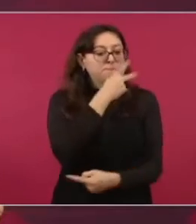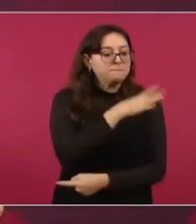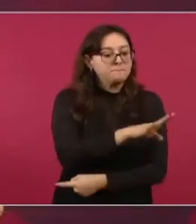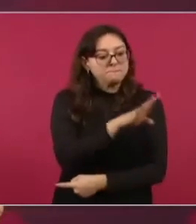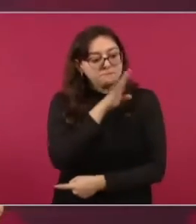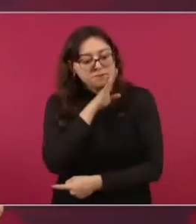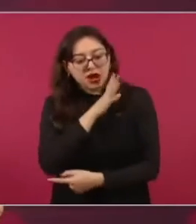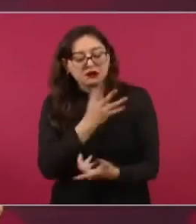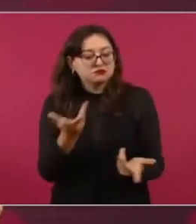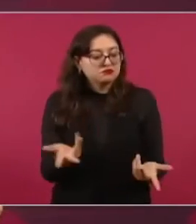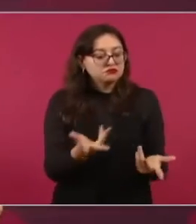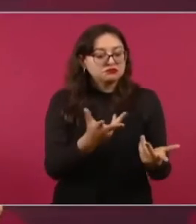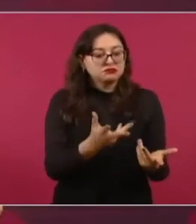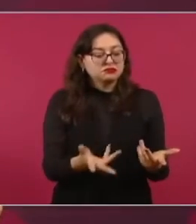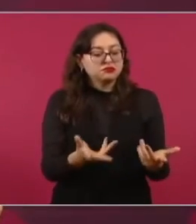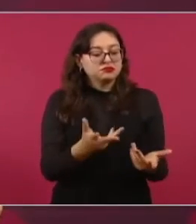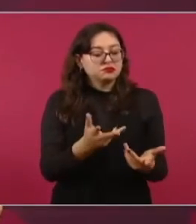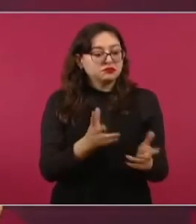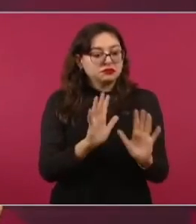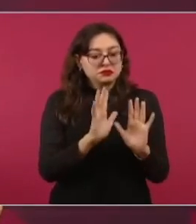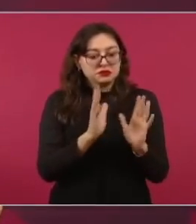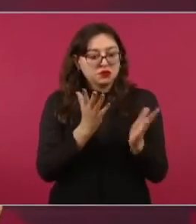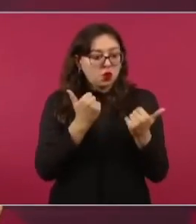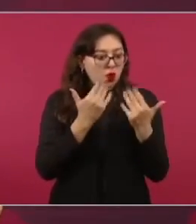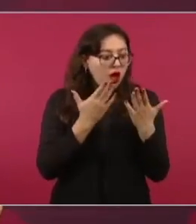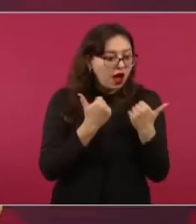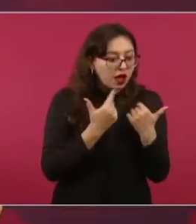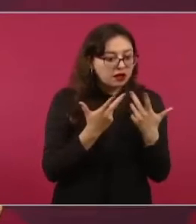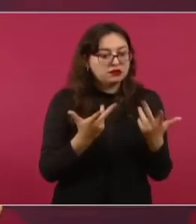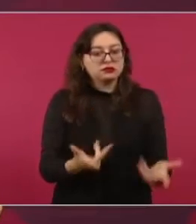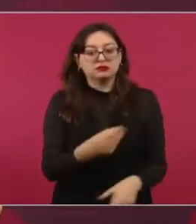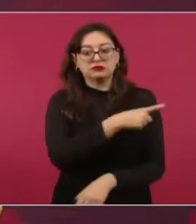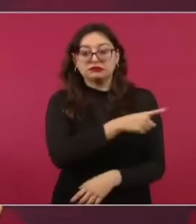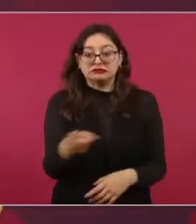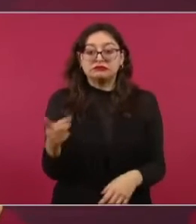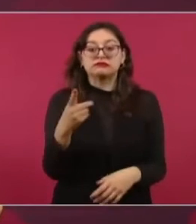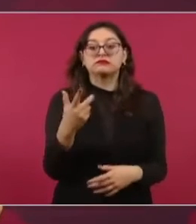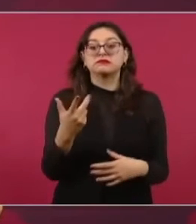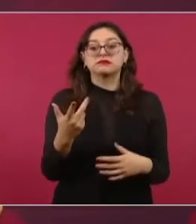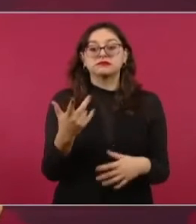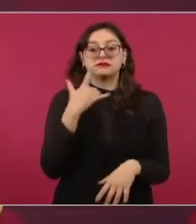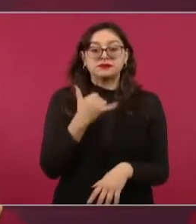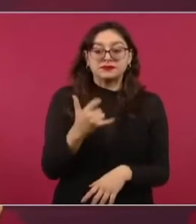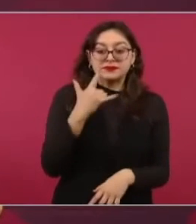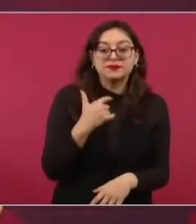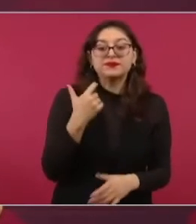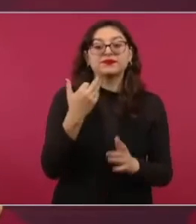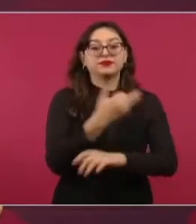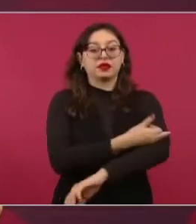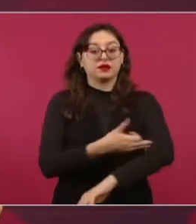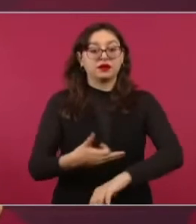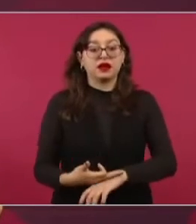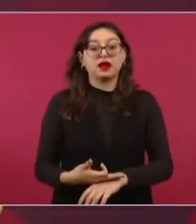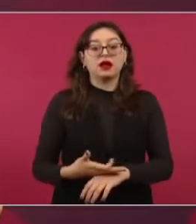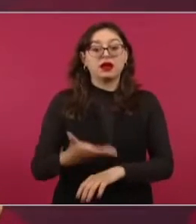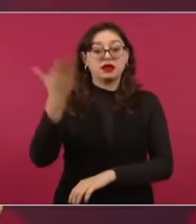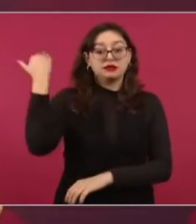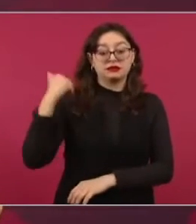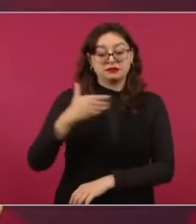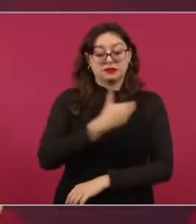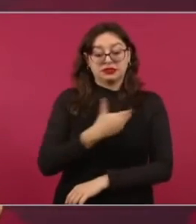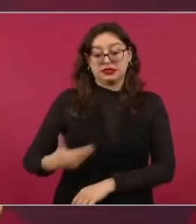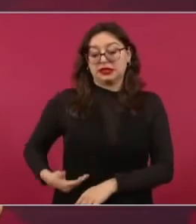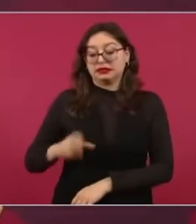la vida luchando por la democracia y habían sido reprimidos durante el gobierno de Salinas de